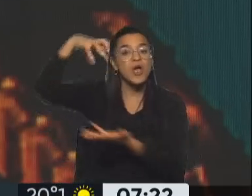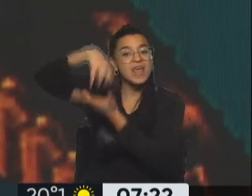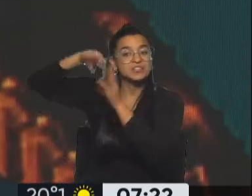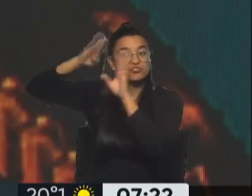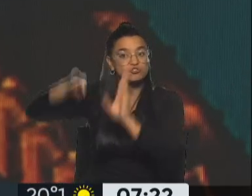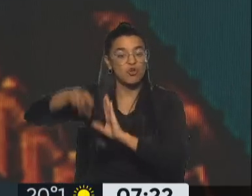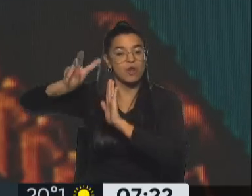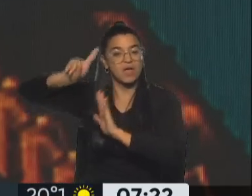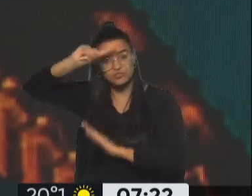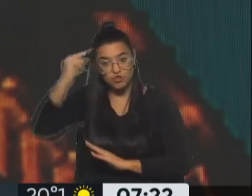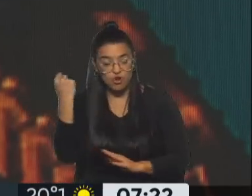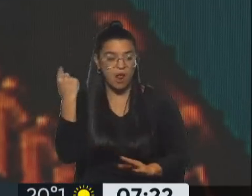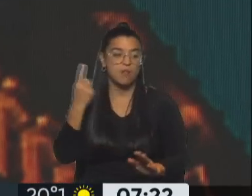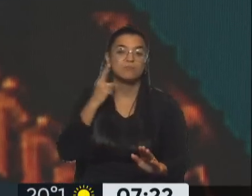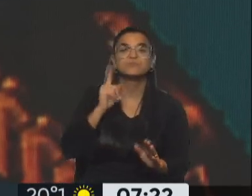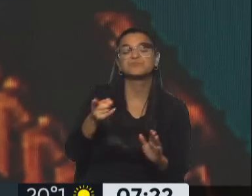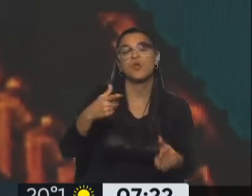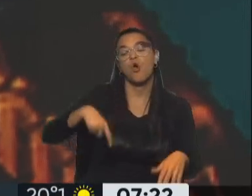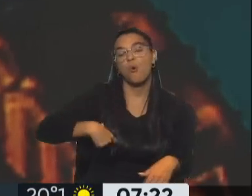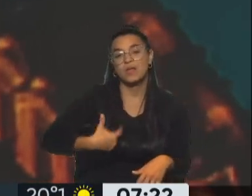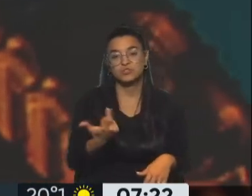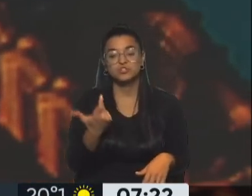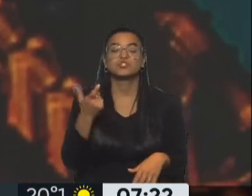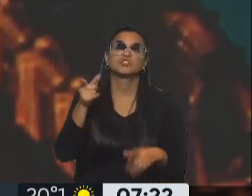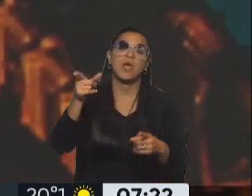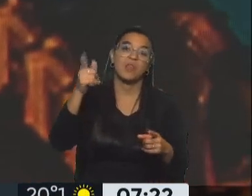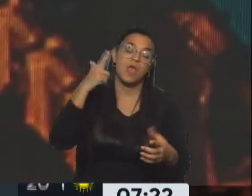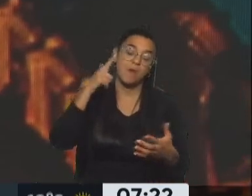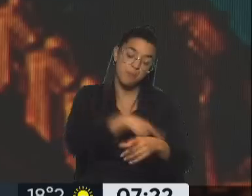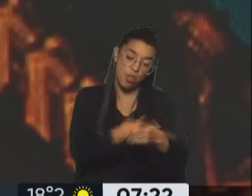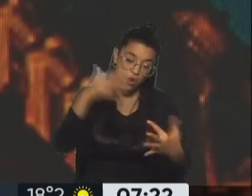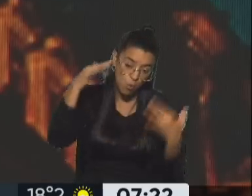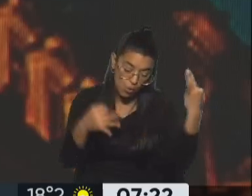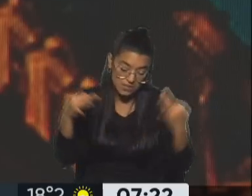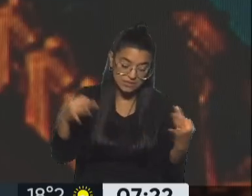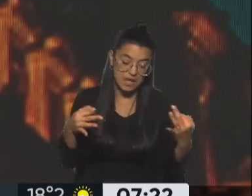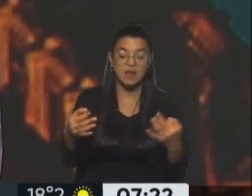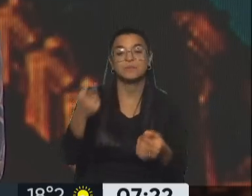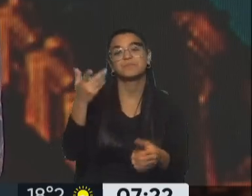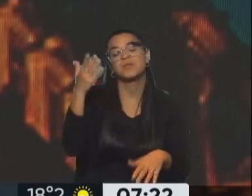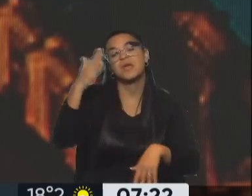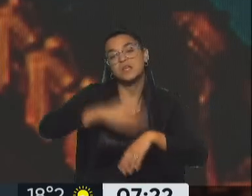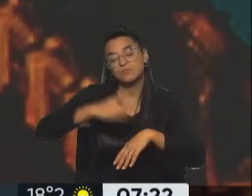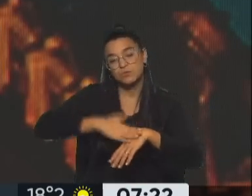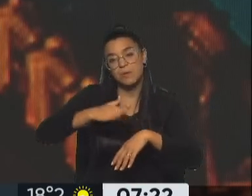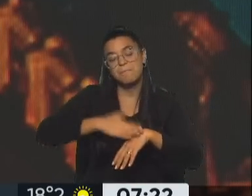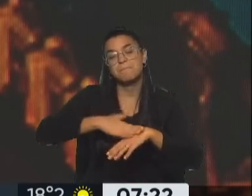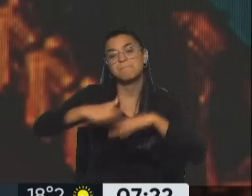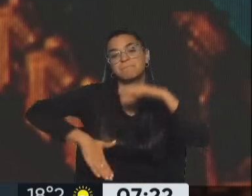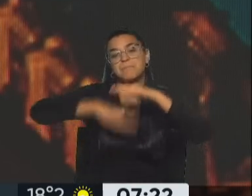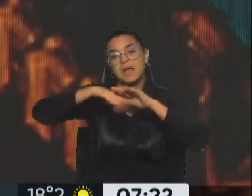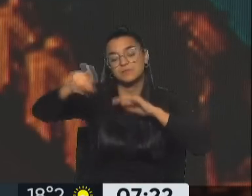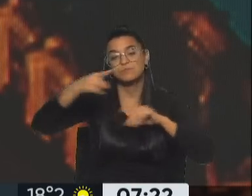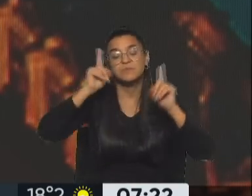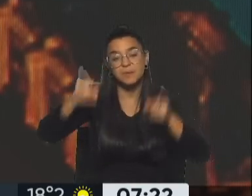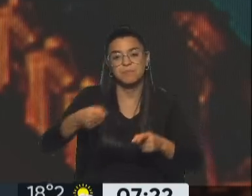las irregularidades detectadas en la obra social del Poder Judicial, en las responsabilidades de los miembros del máximo Tribunal de Justicia.